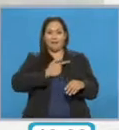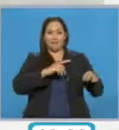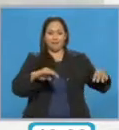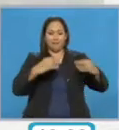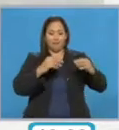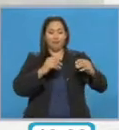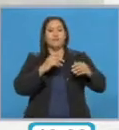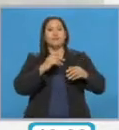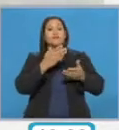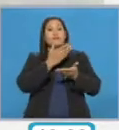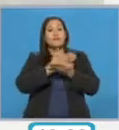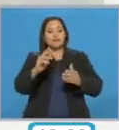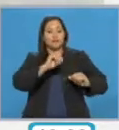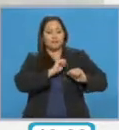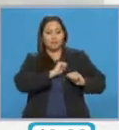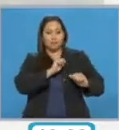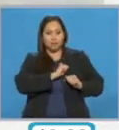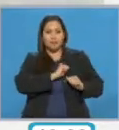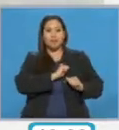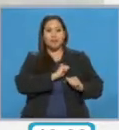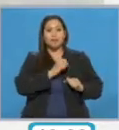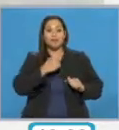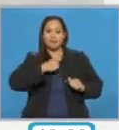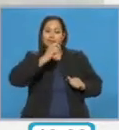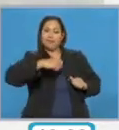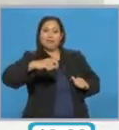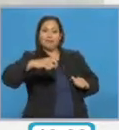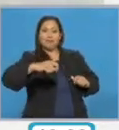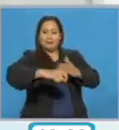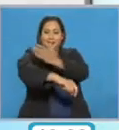un militar, que siendo derecho pierde esta mano,